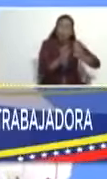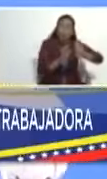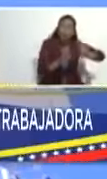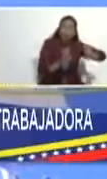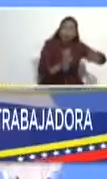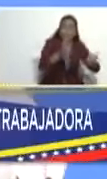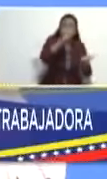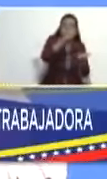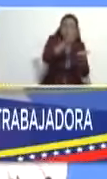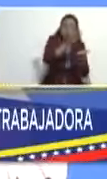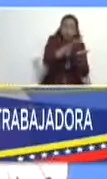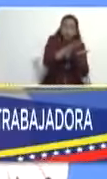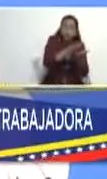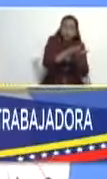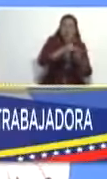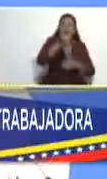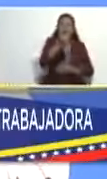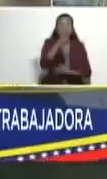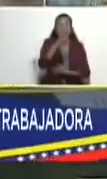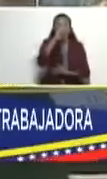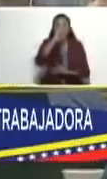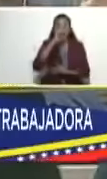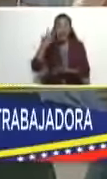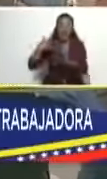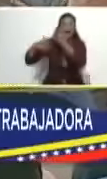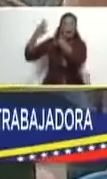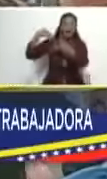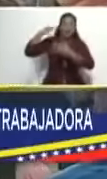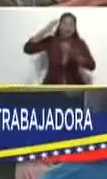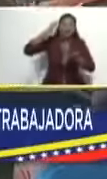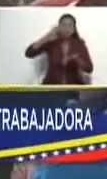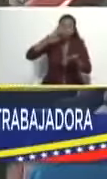momento la inflación más baja en 14 años,